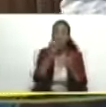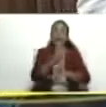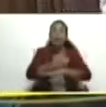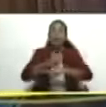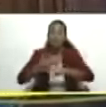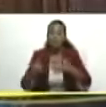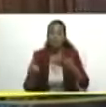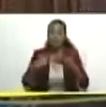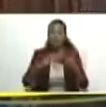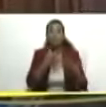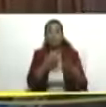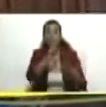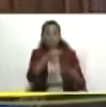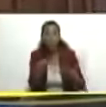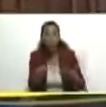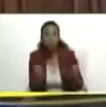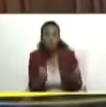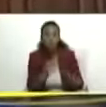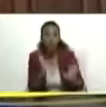¿Les gusta?